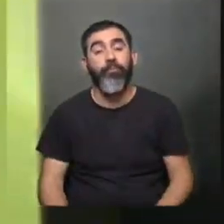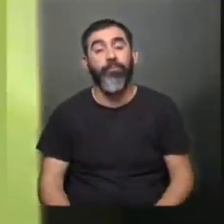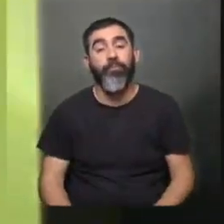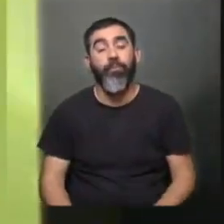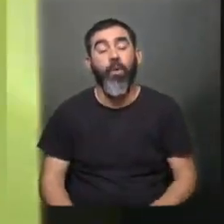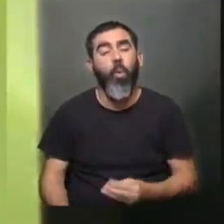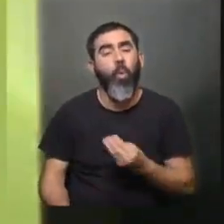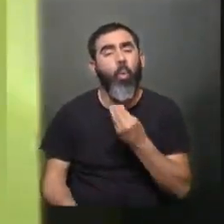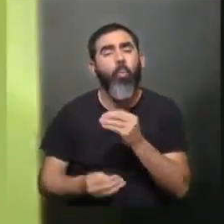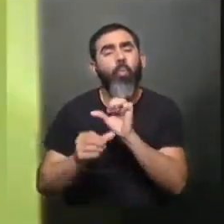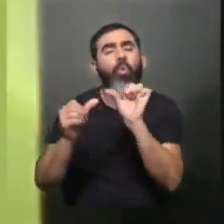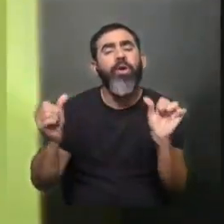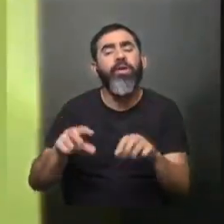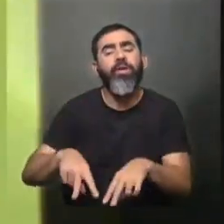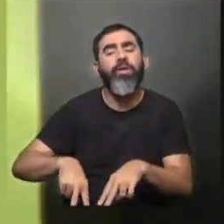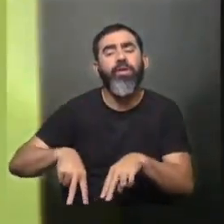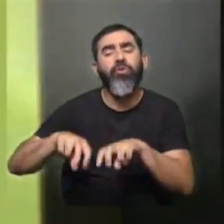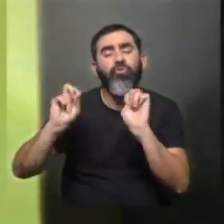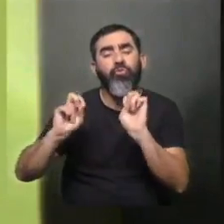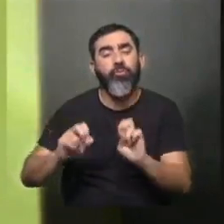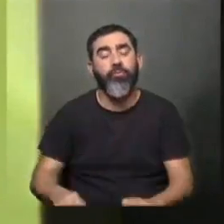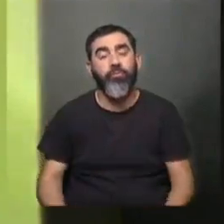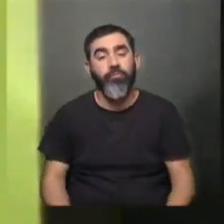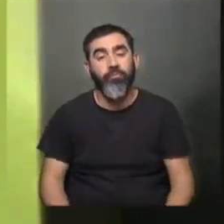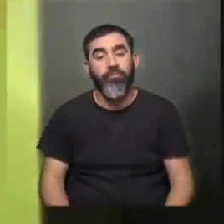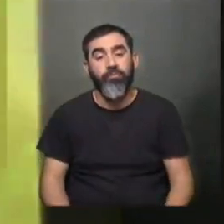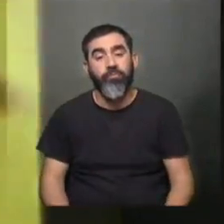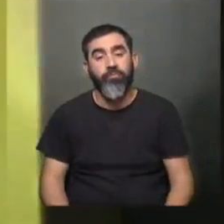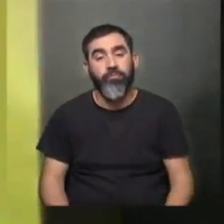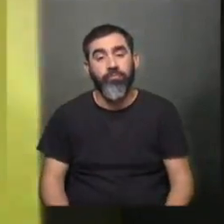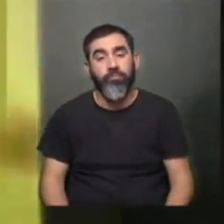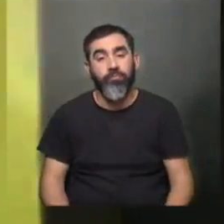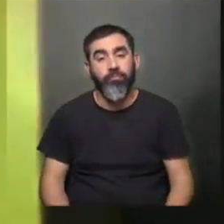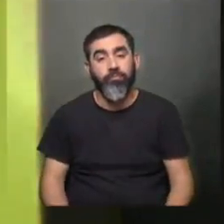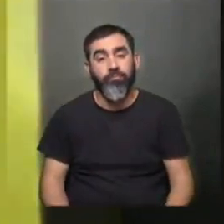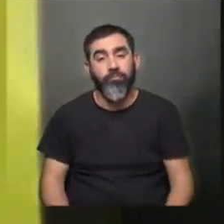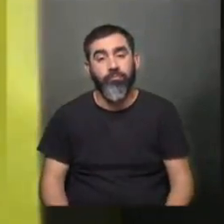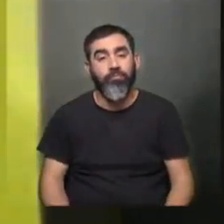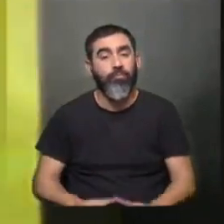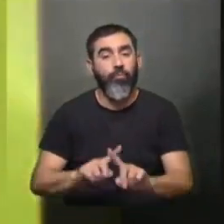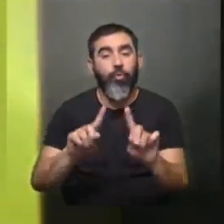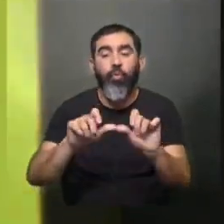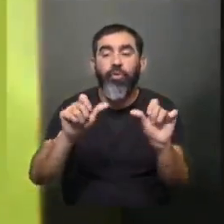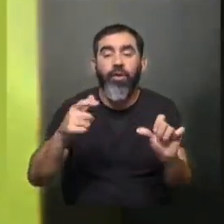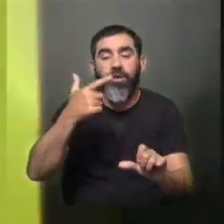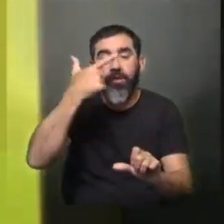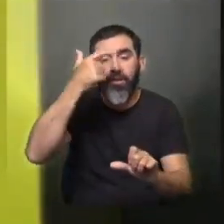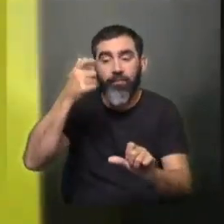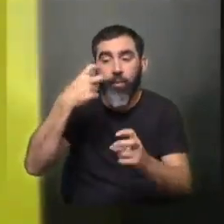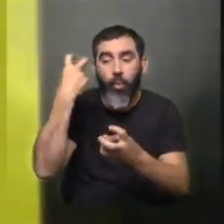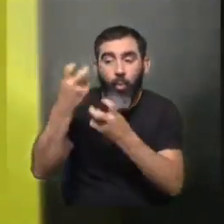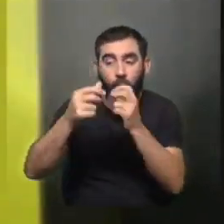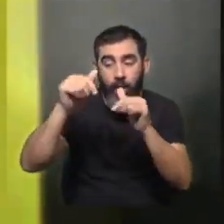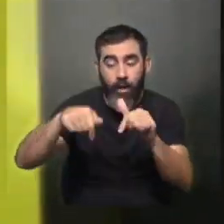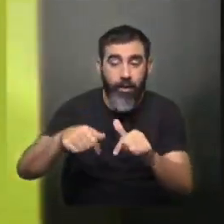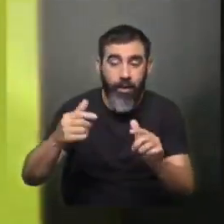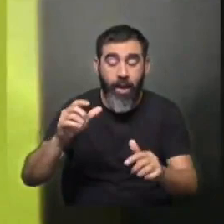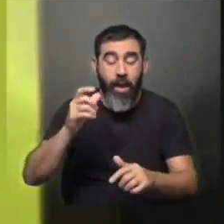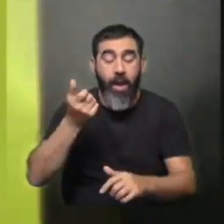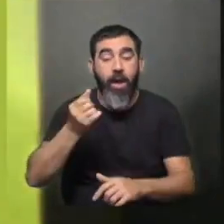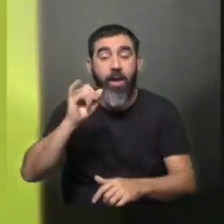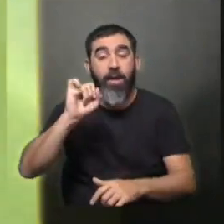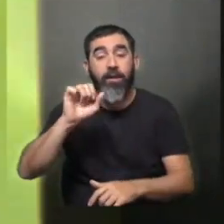cómo se llevó a cabo esta investigación, porque no es algo que se pueda hacer científicamente, conseguir ayahuasca para